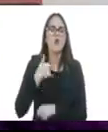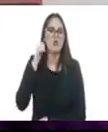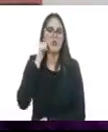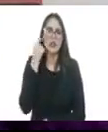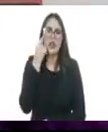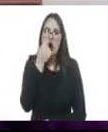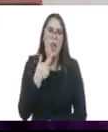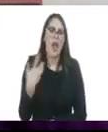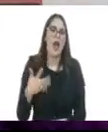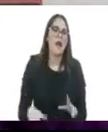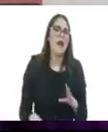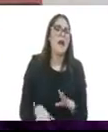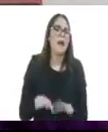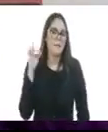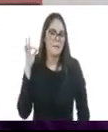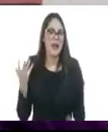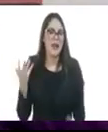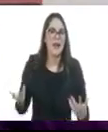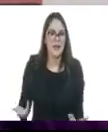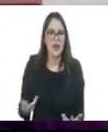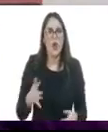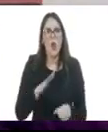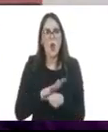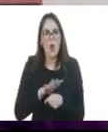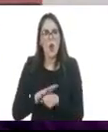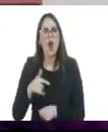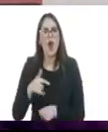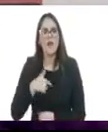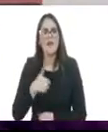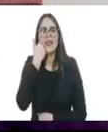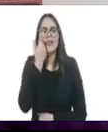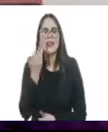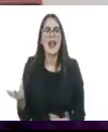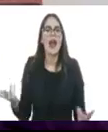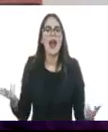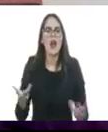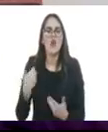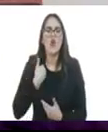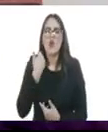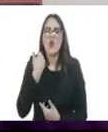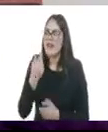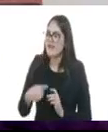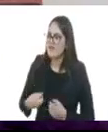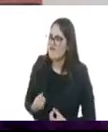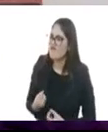desde dónde estoy trabajando y qué es lo que quiero decir,